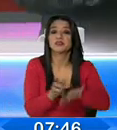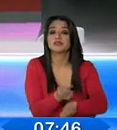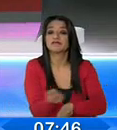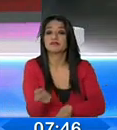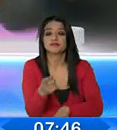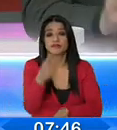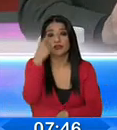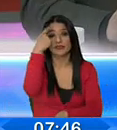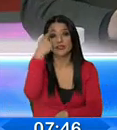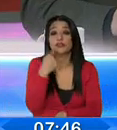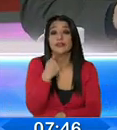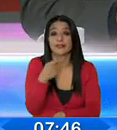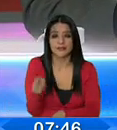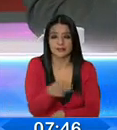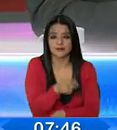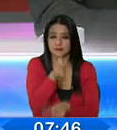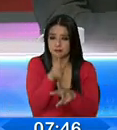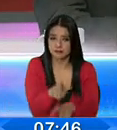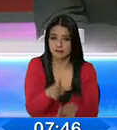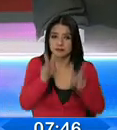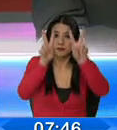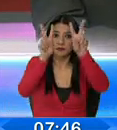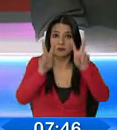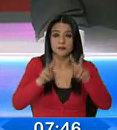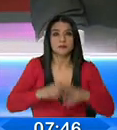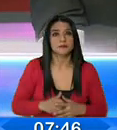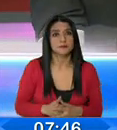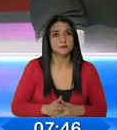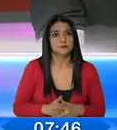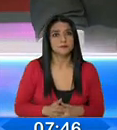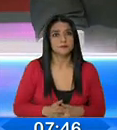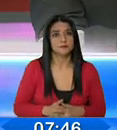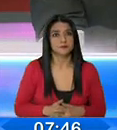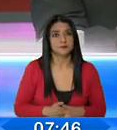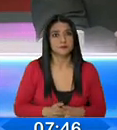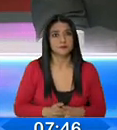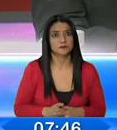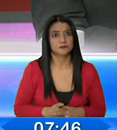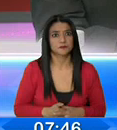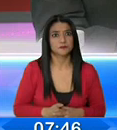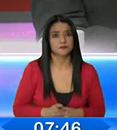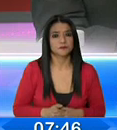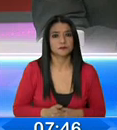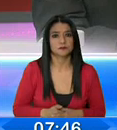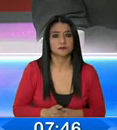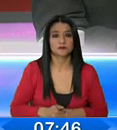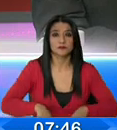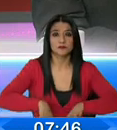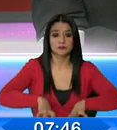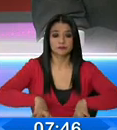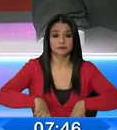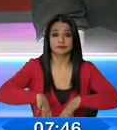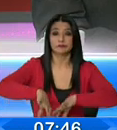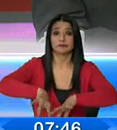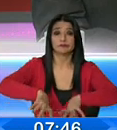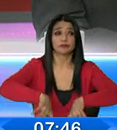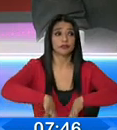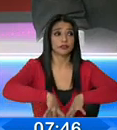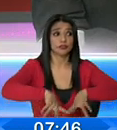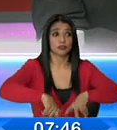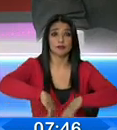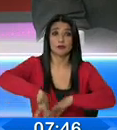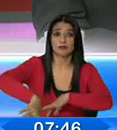gobierno. Yendo a este mismo marco, señor Contralor, ¿qué cosas extrañas, aparte de todos los robos que hemos detectado,